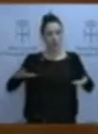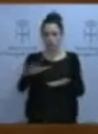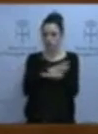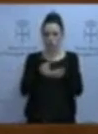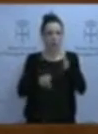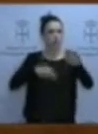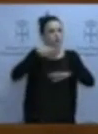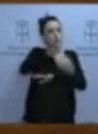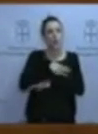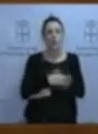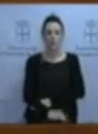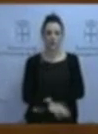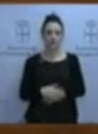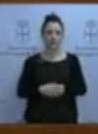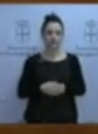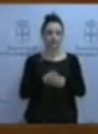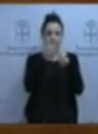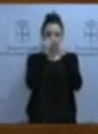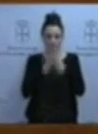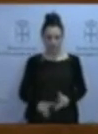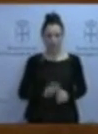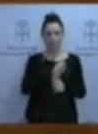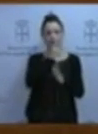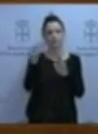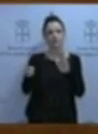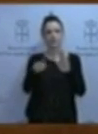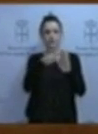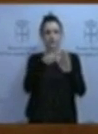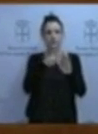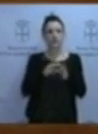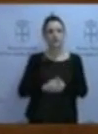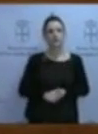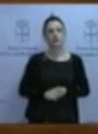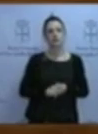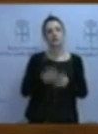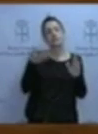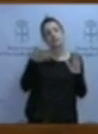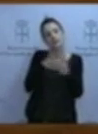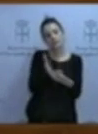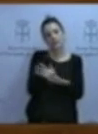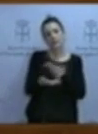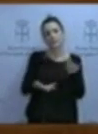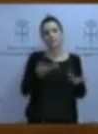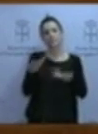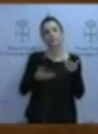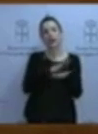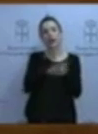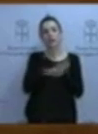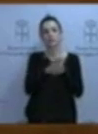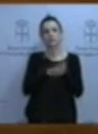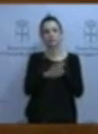Pues bien, pasando al segundo punto, que empieza a tratar ya todo aquello